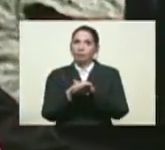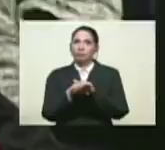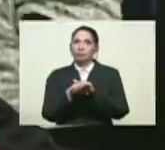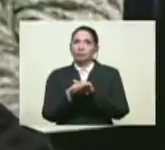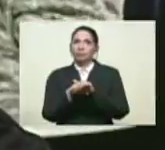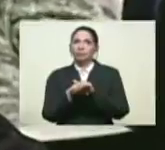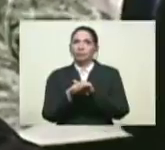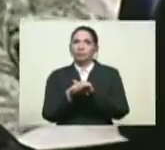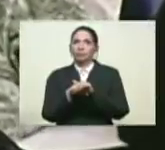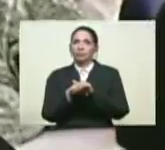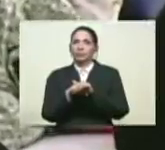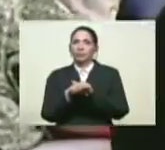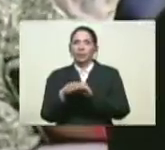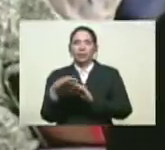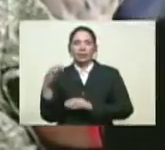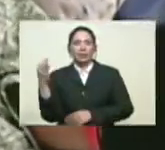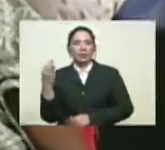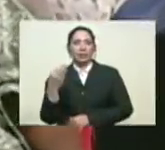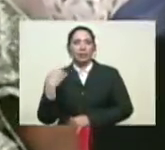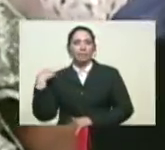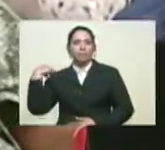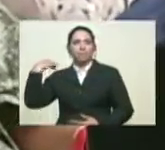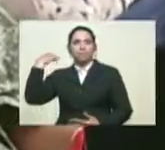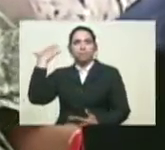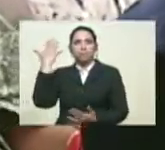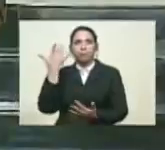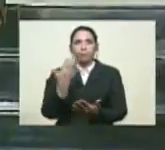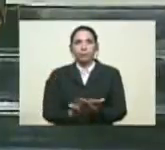por siempre